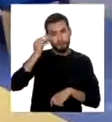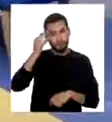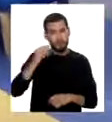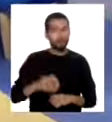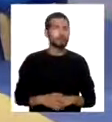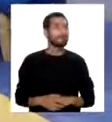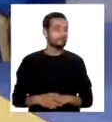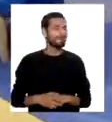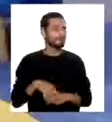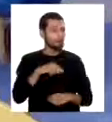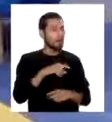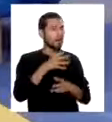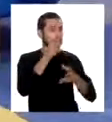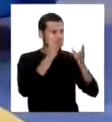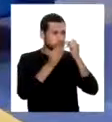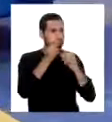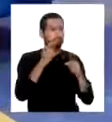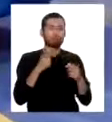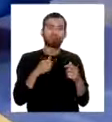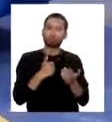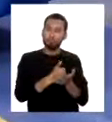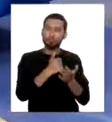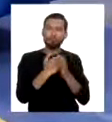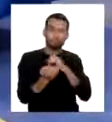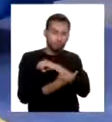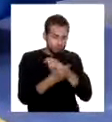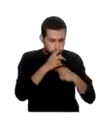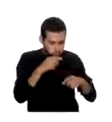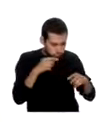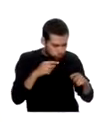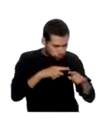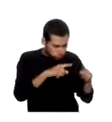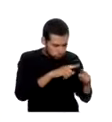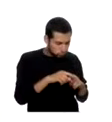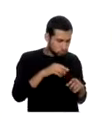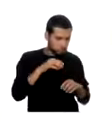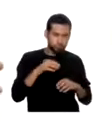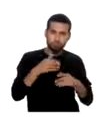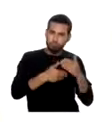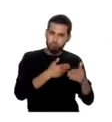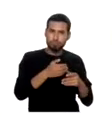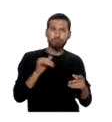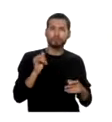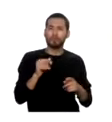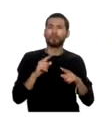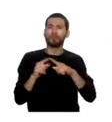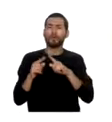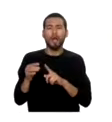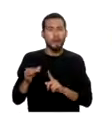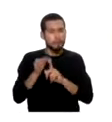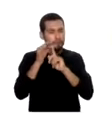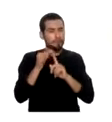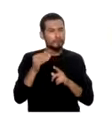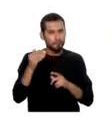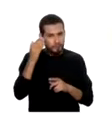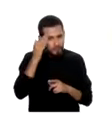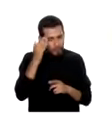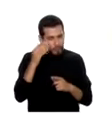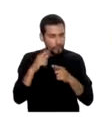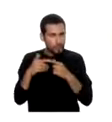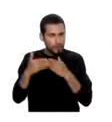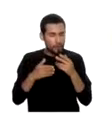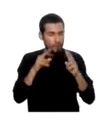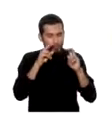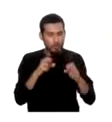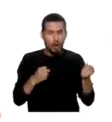Exacto. La capacitación, la asistencia técnica, a través también de agentes especializados en el tema, ya que ellos